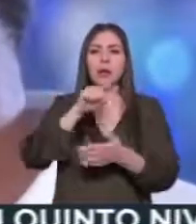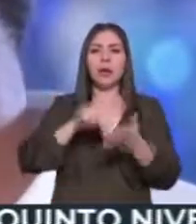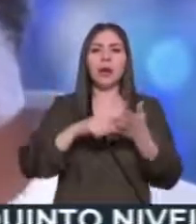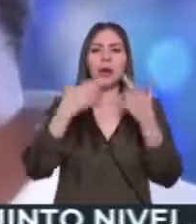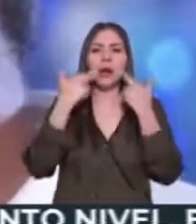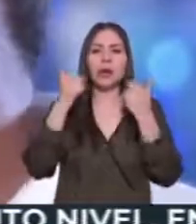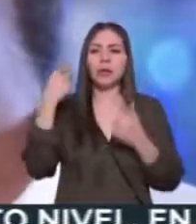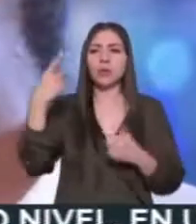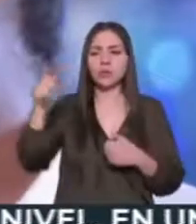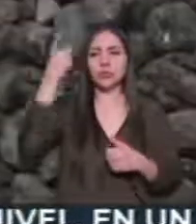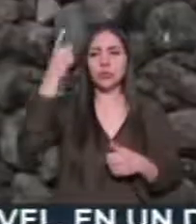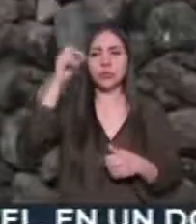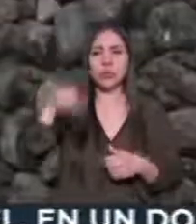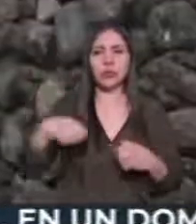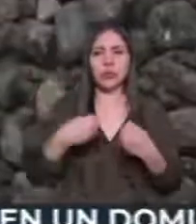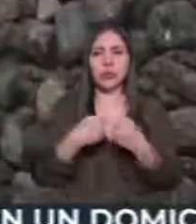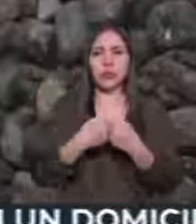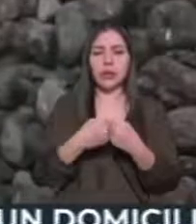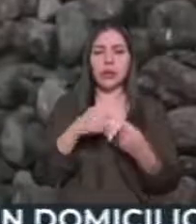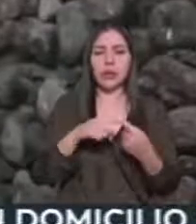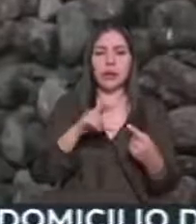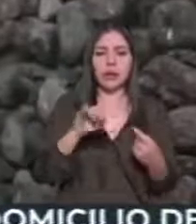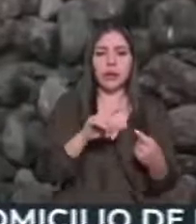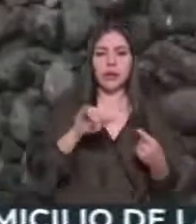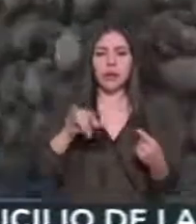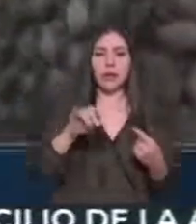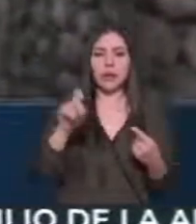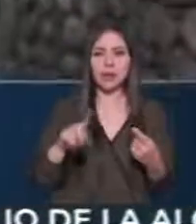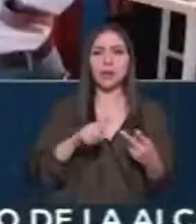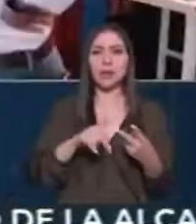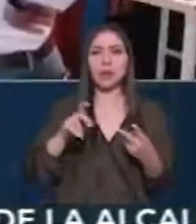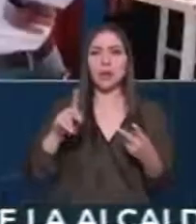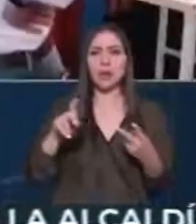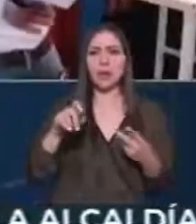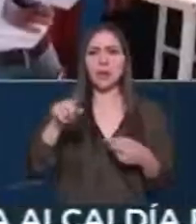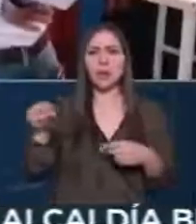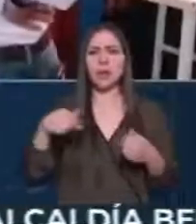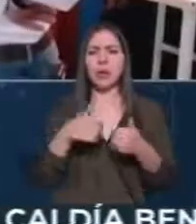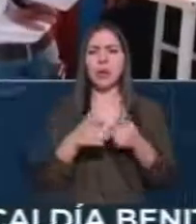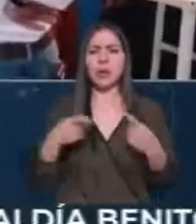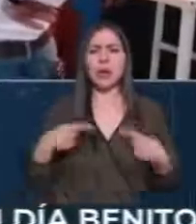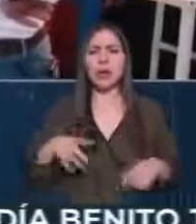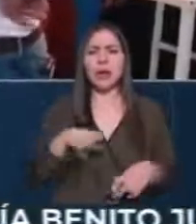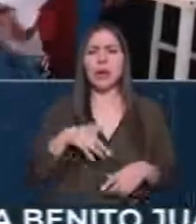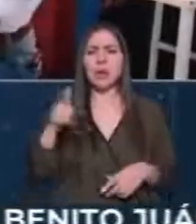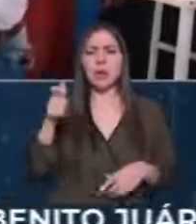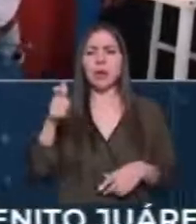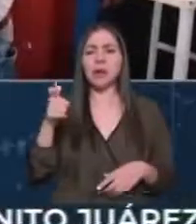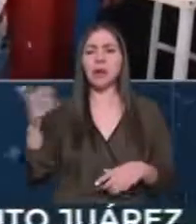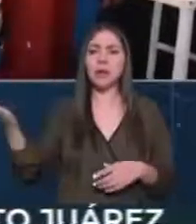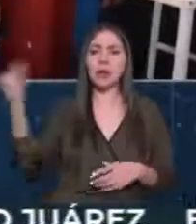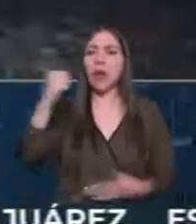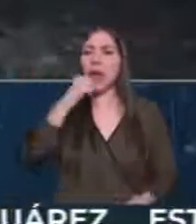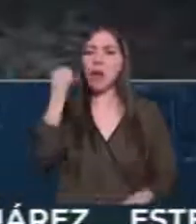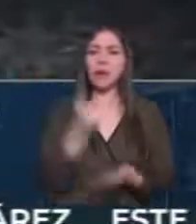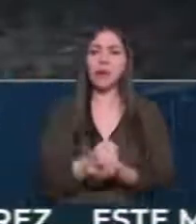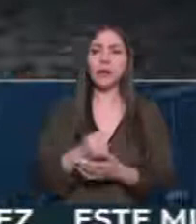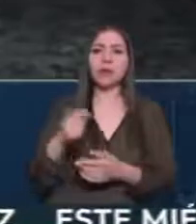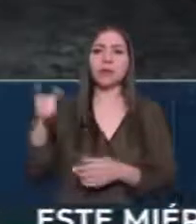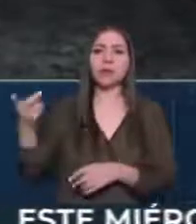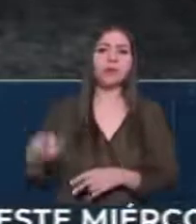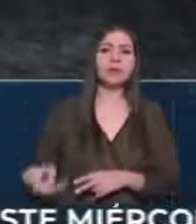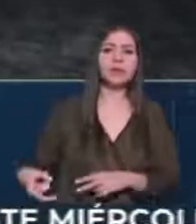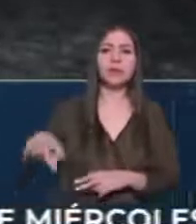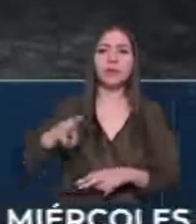propiedad ubicado en los límites de los municipios de Villa Jiménez y Purépero por un grupo de civiles. Estaban armados, lo obligaron a subir a un automóvil